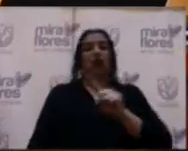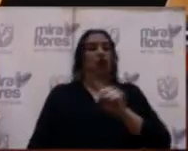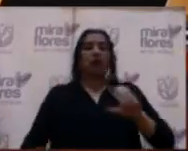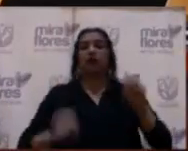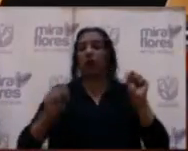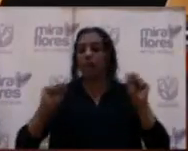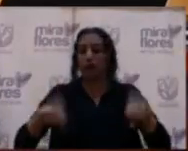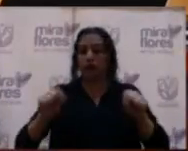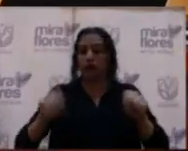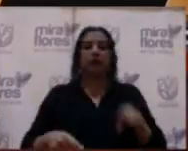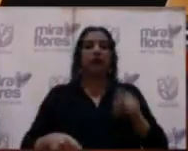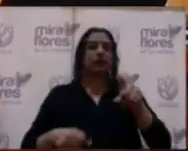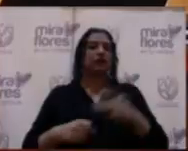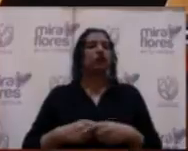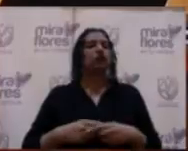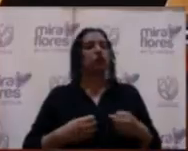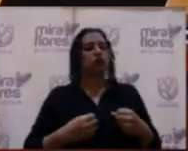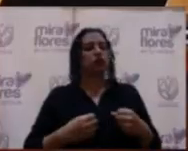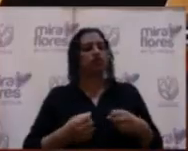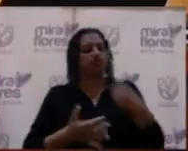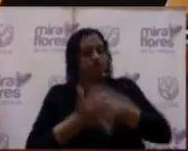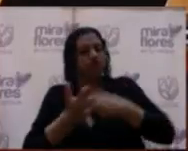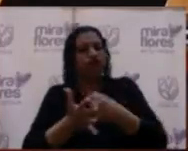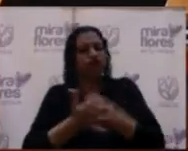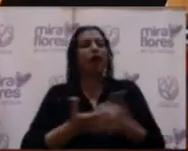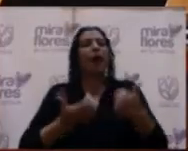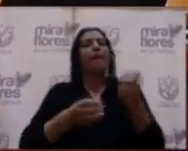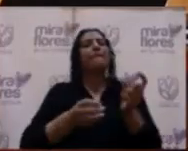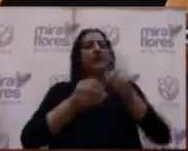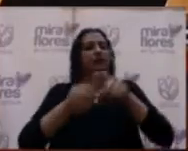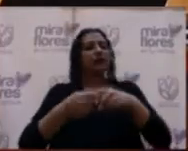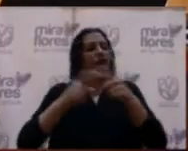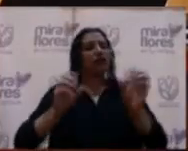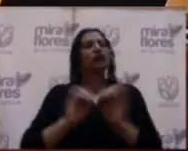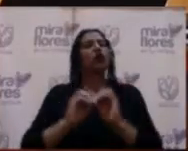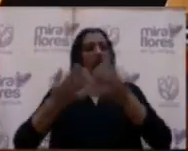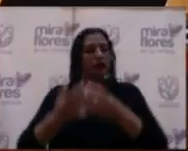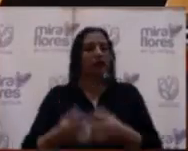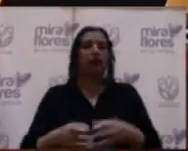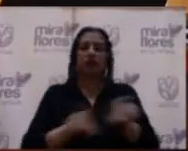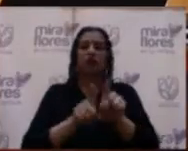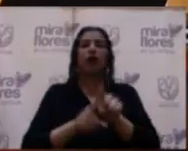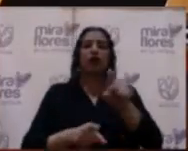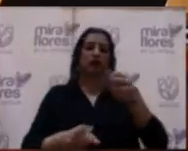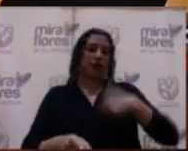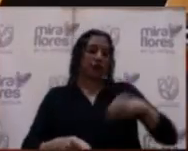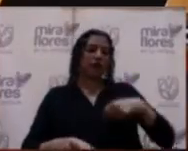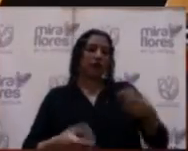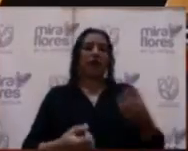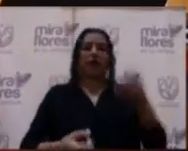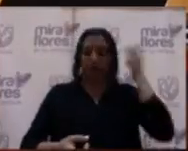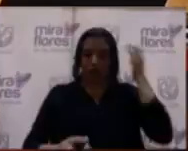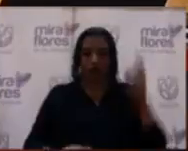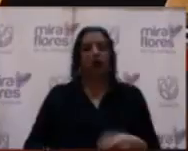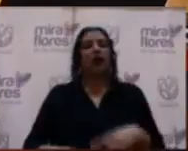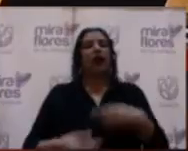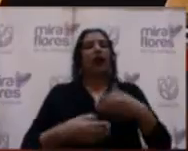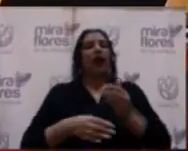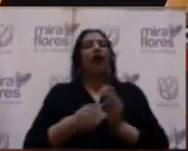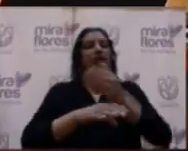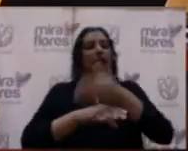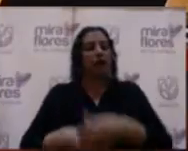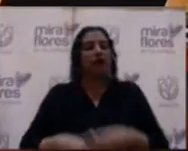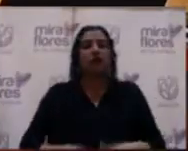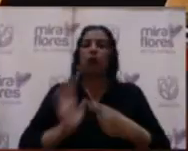sido posible sin la activa participación de diferentes instituciones, como la suya, a través de la cual nos demuestran